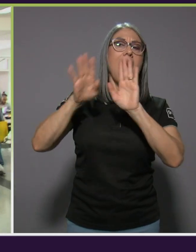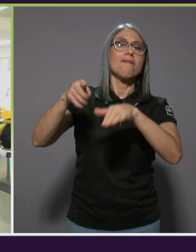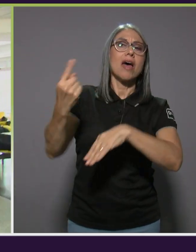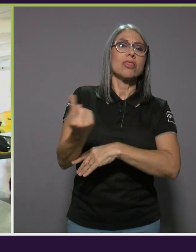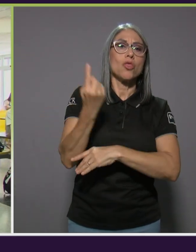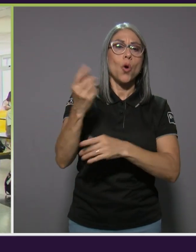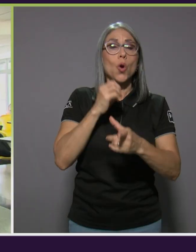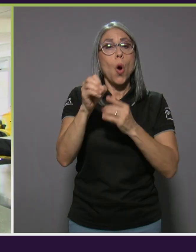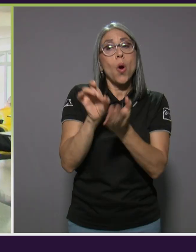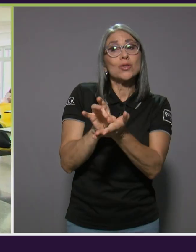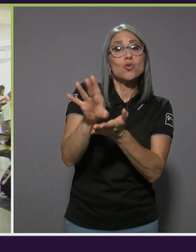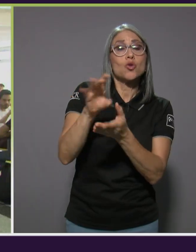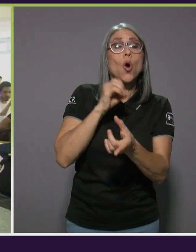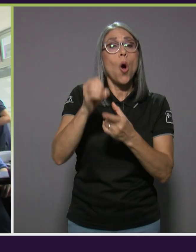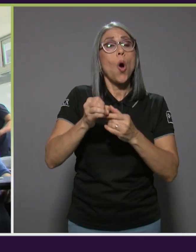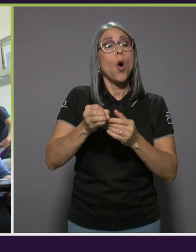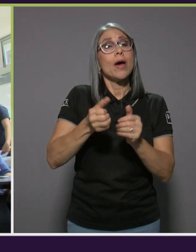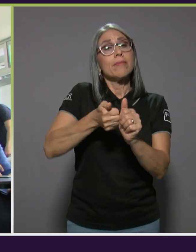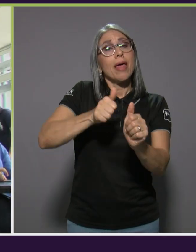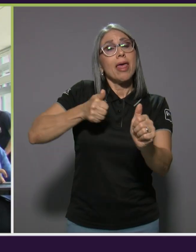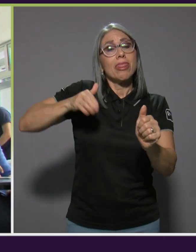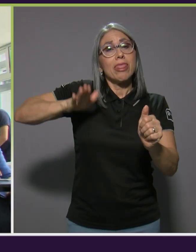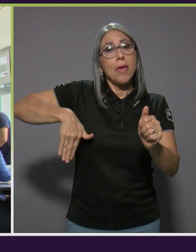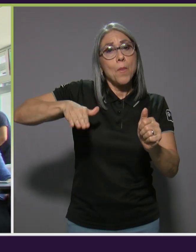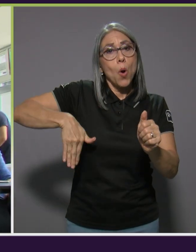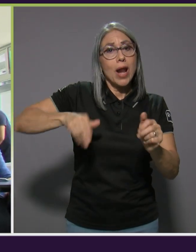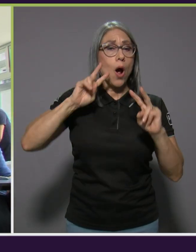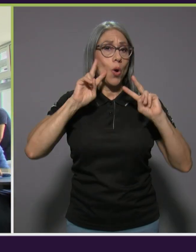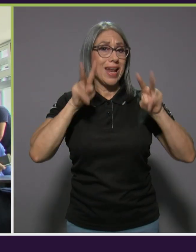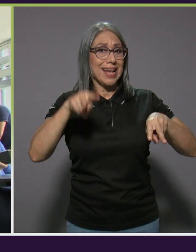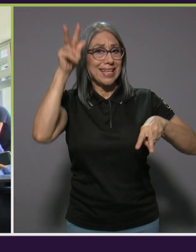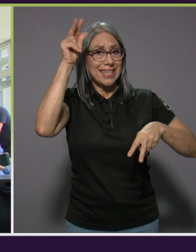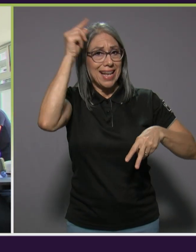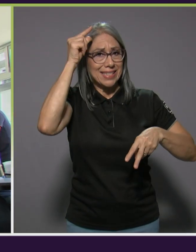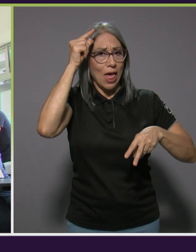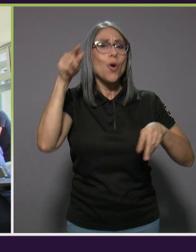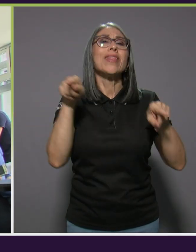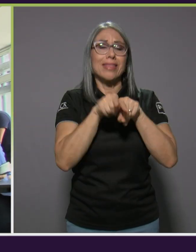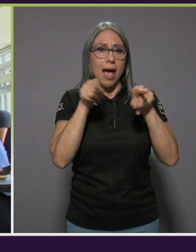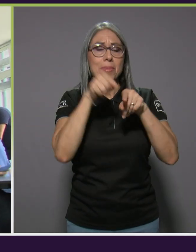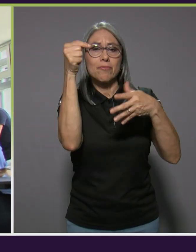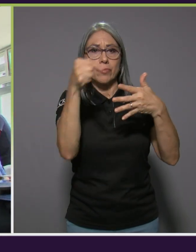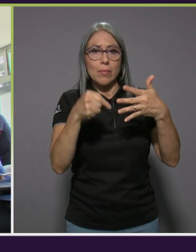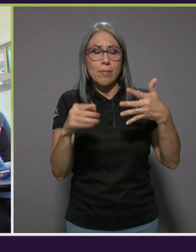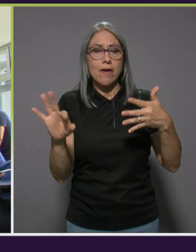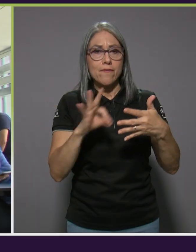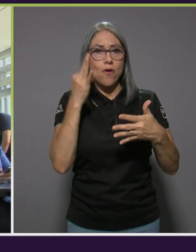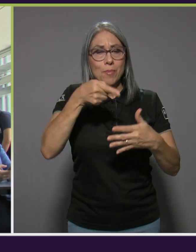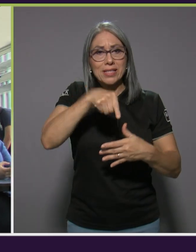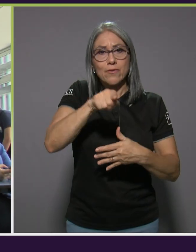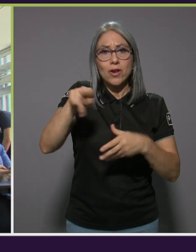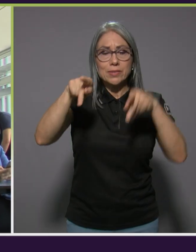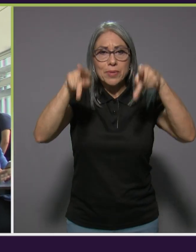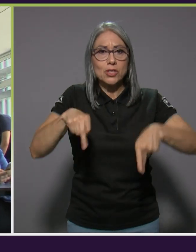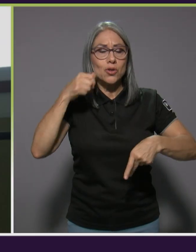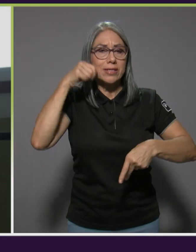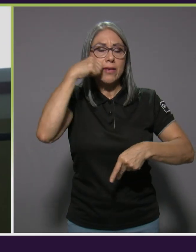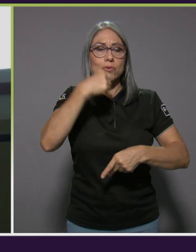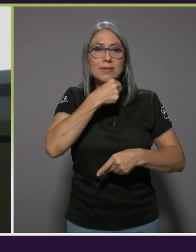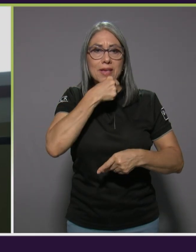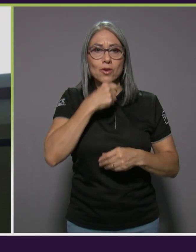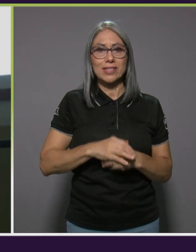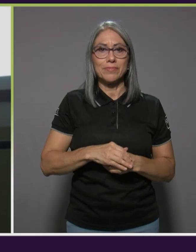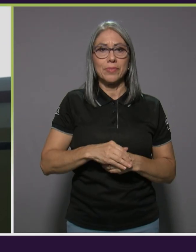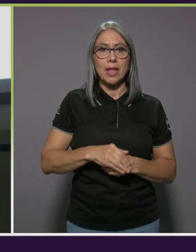o negligencia en la atención por parte del Estado son también formas de violencia hacia las personas adultas mayores.